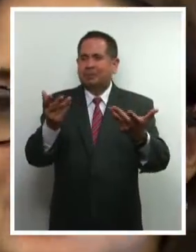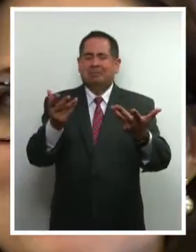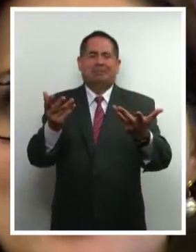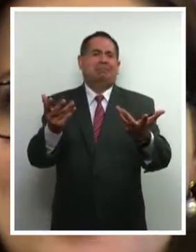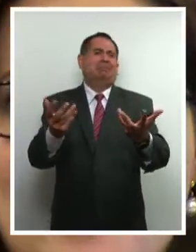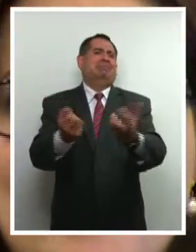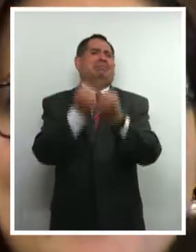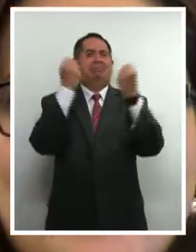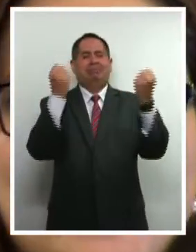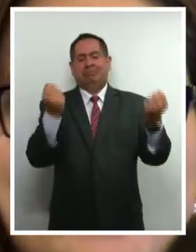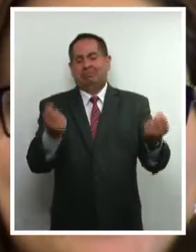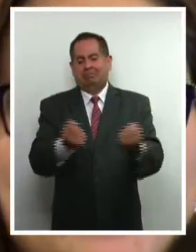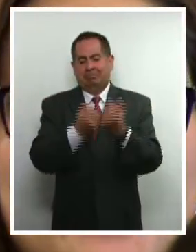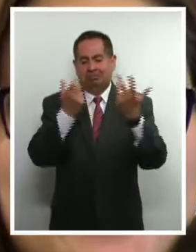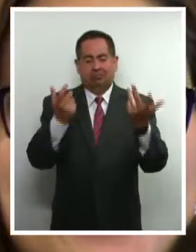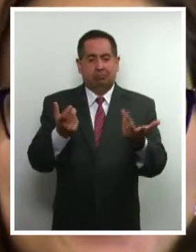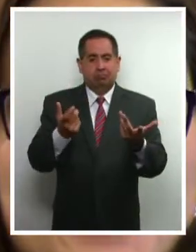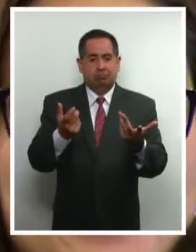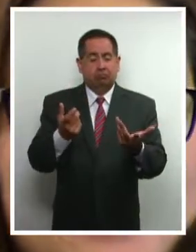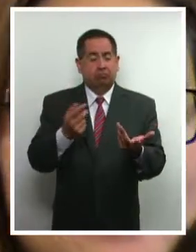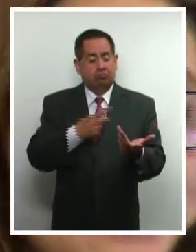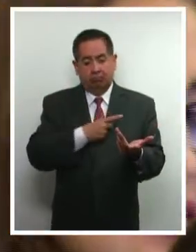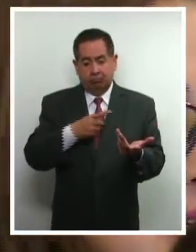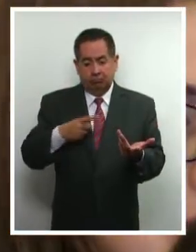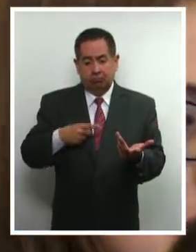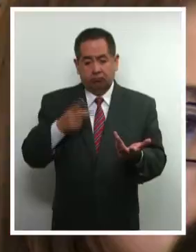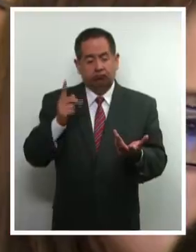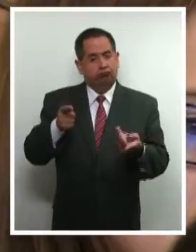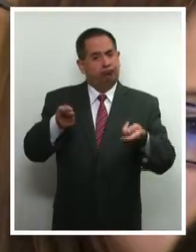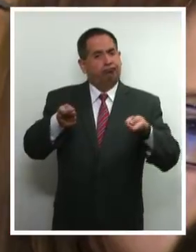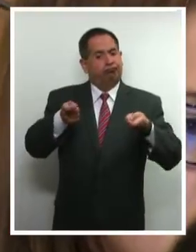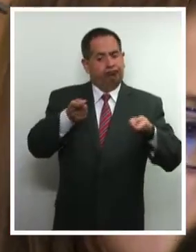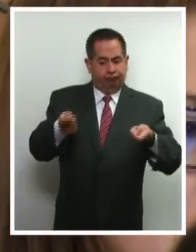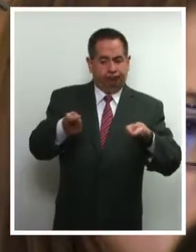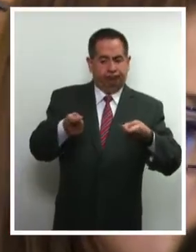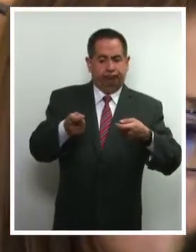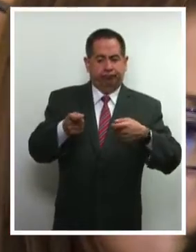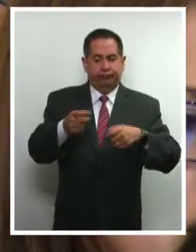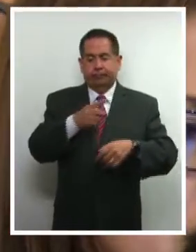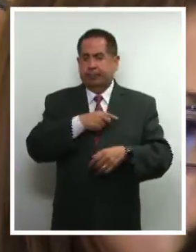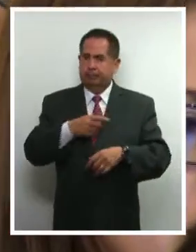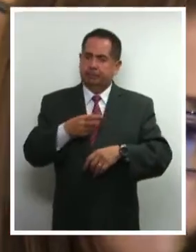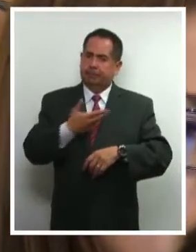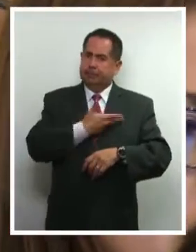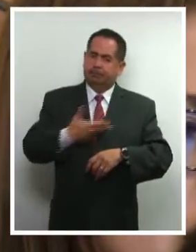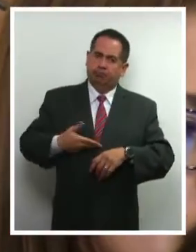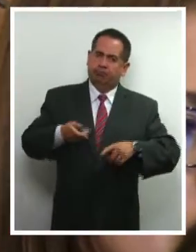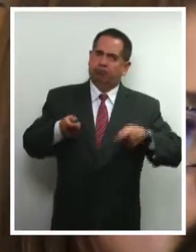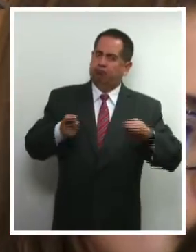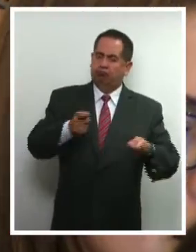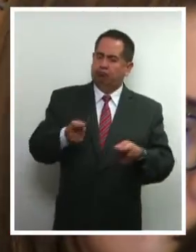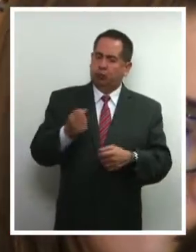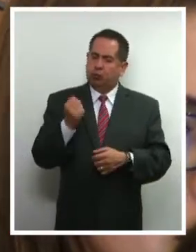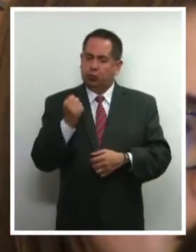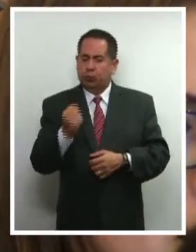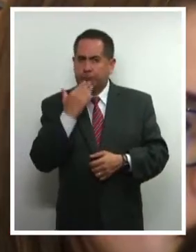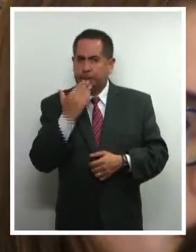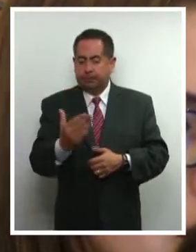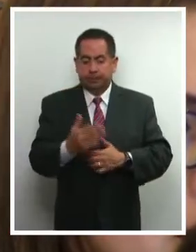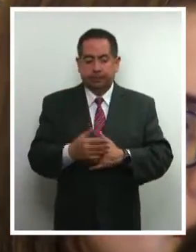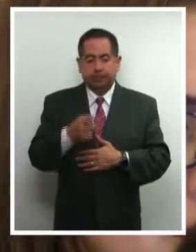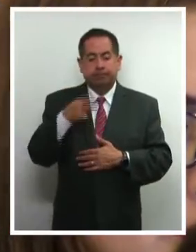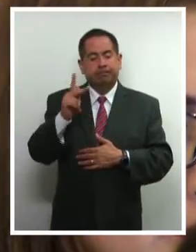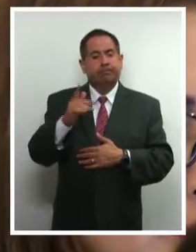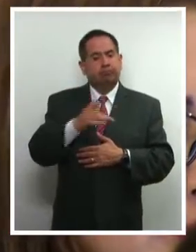momento dado la rigidez en el manejo de la presidencia. Sin embargo,